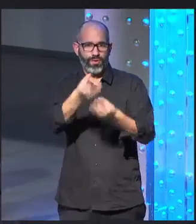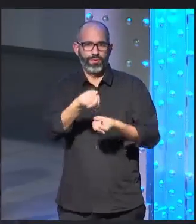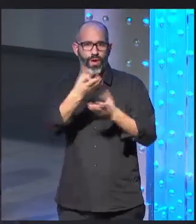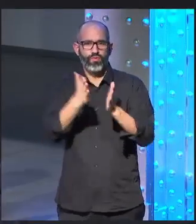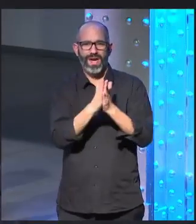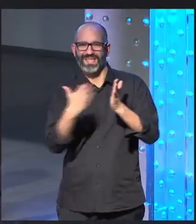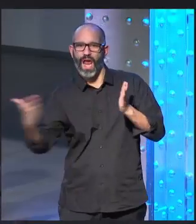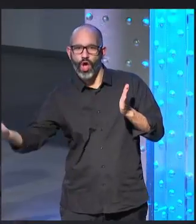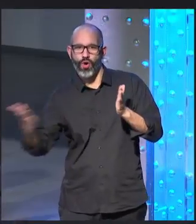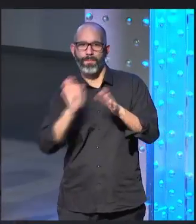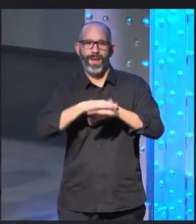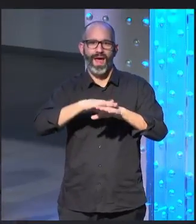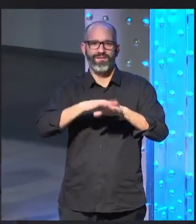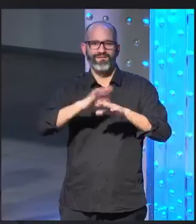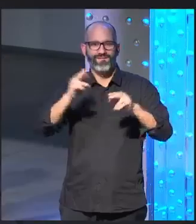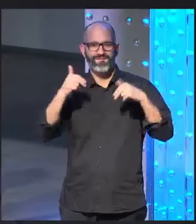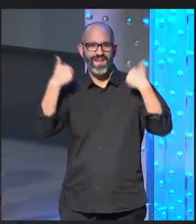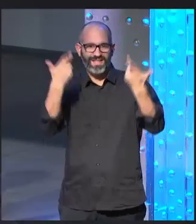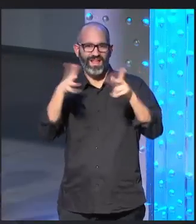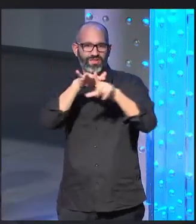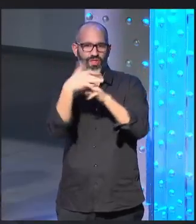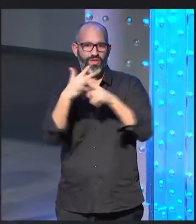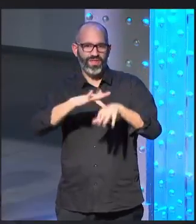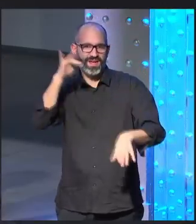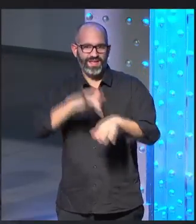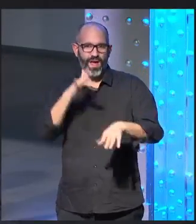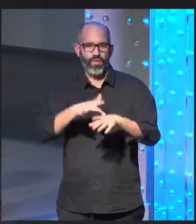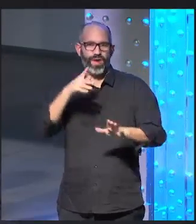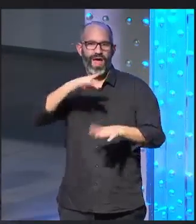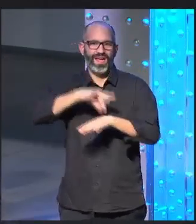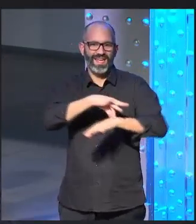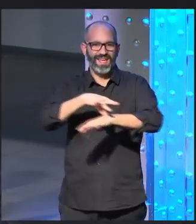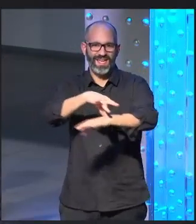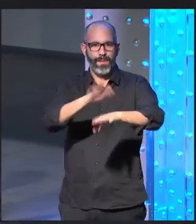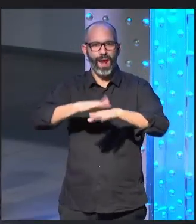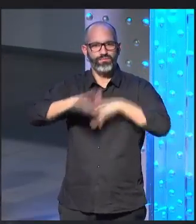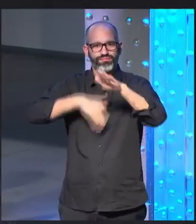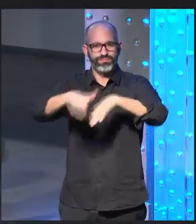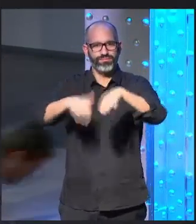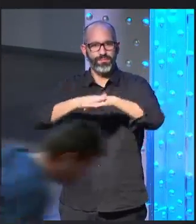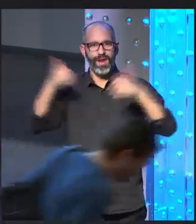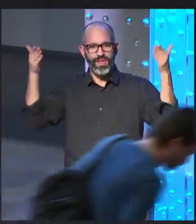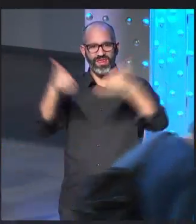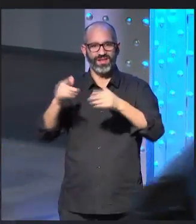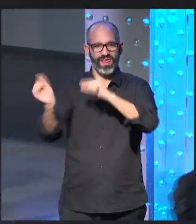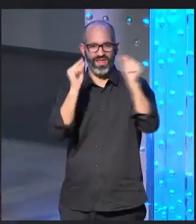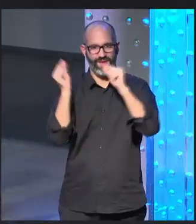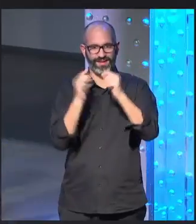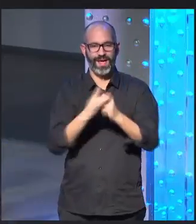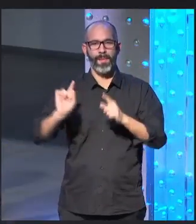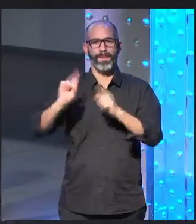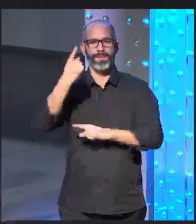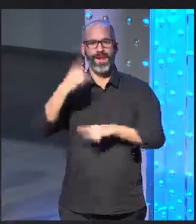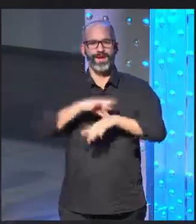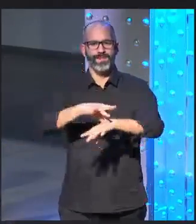un catálogo para el emprendedor digital, ¿no? Es decir, una guía para seguir, que creo que son bastante interesantes y que nos pueden ayudar a centrar el debate. La primera de